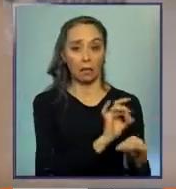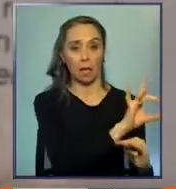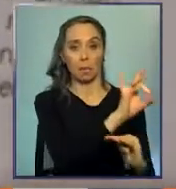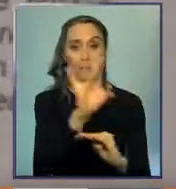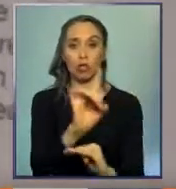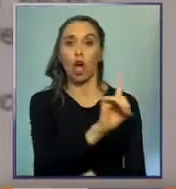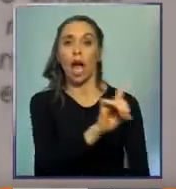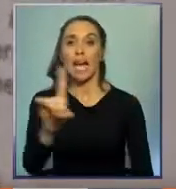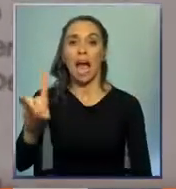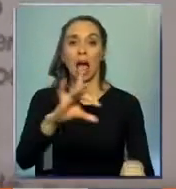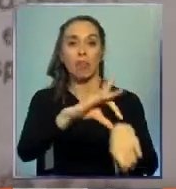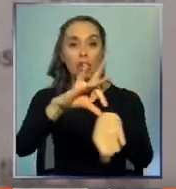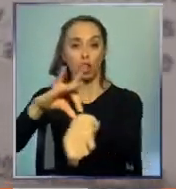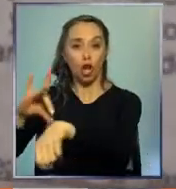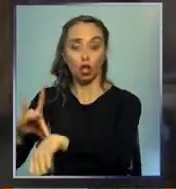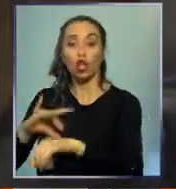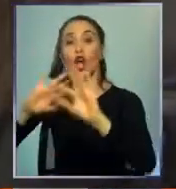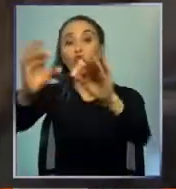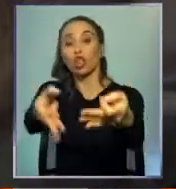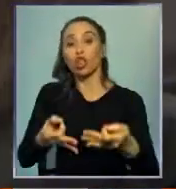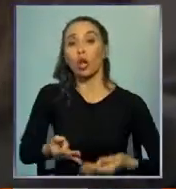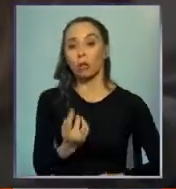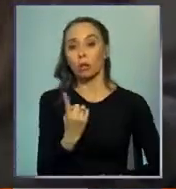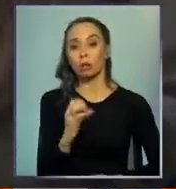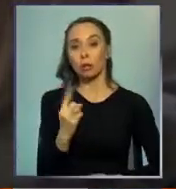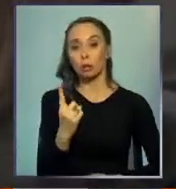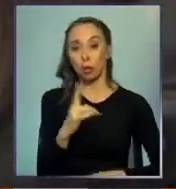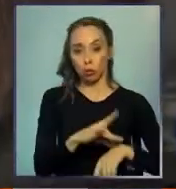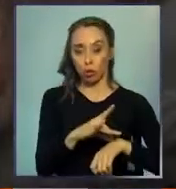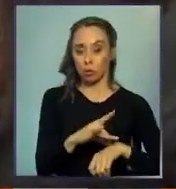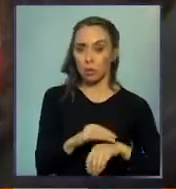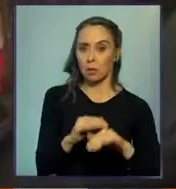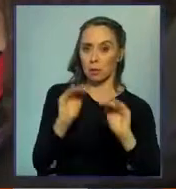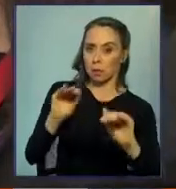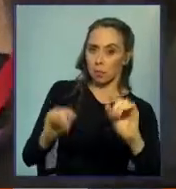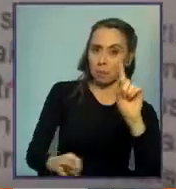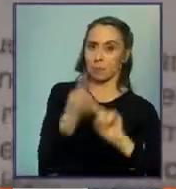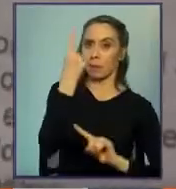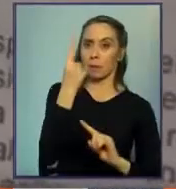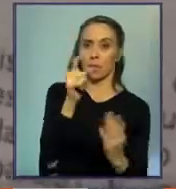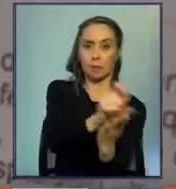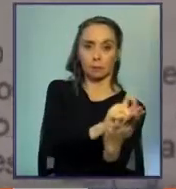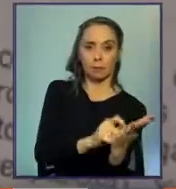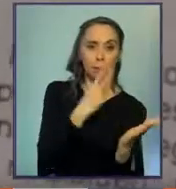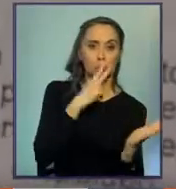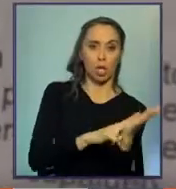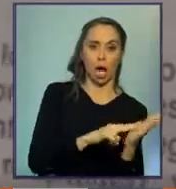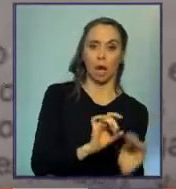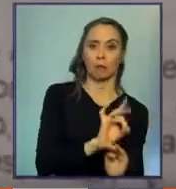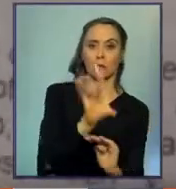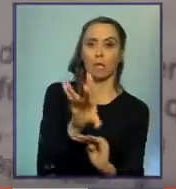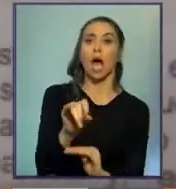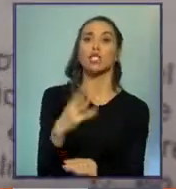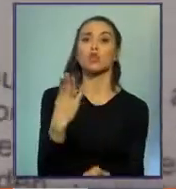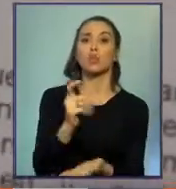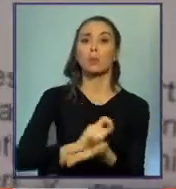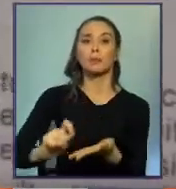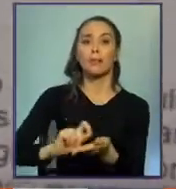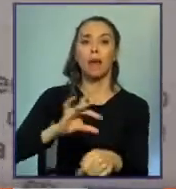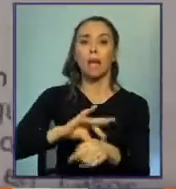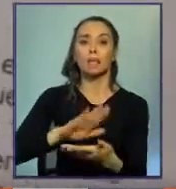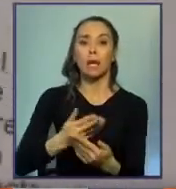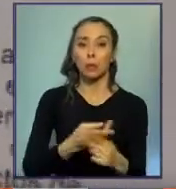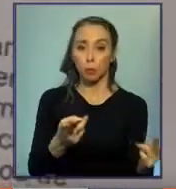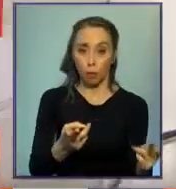cada uno de los médicos, 101 médicos. Un llamado de atención inédito hecho por escrito, enviado desde la Subsecretaría de Salud Pública a